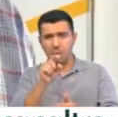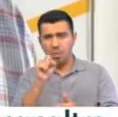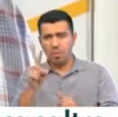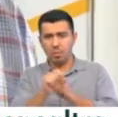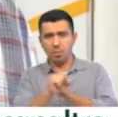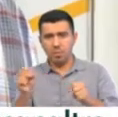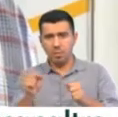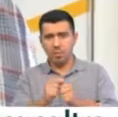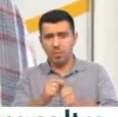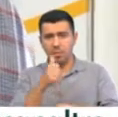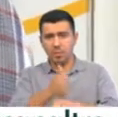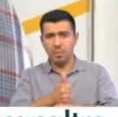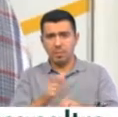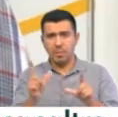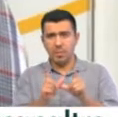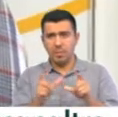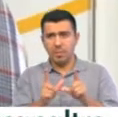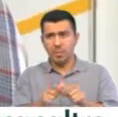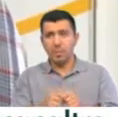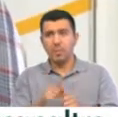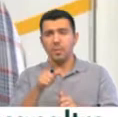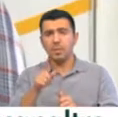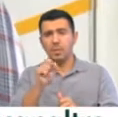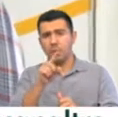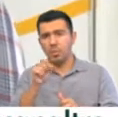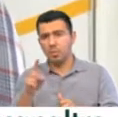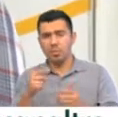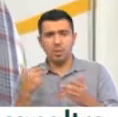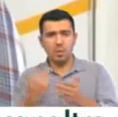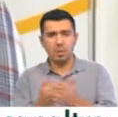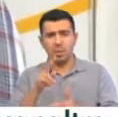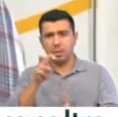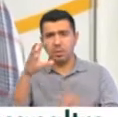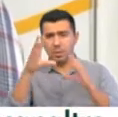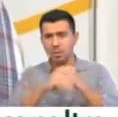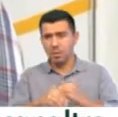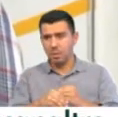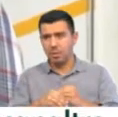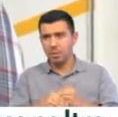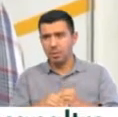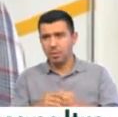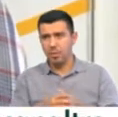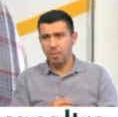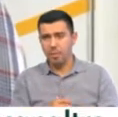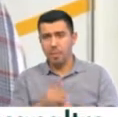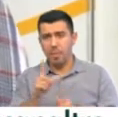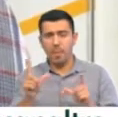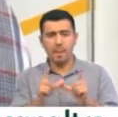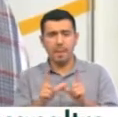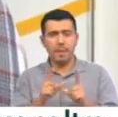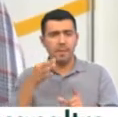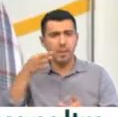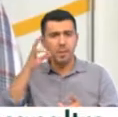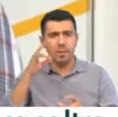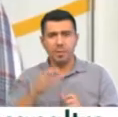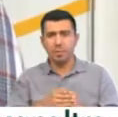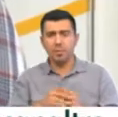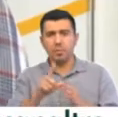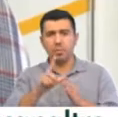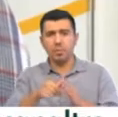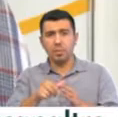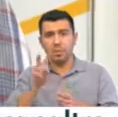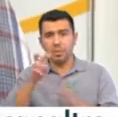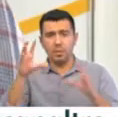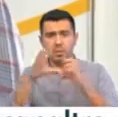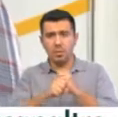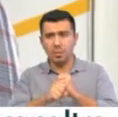en DirecTV, de 11 a 7 de la noche va a estar Telecafé y de 7 de la